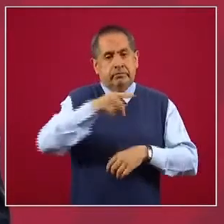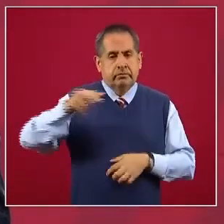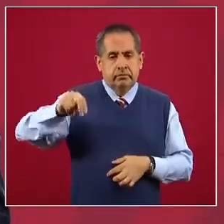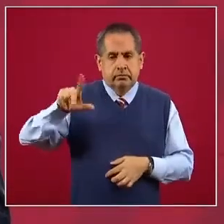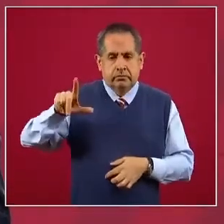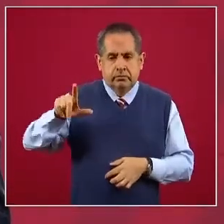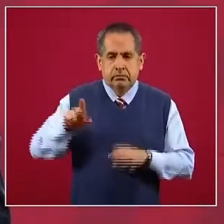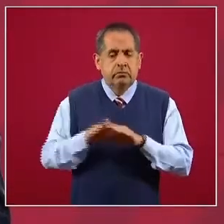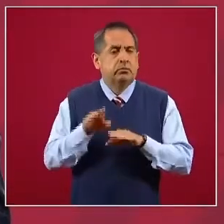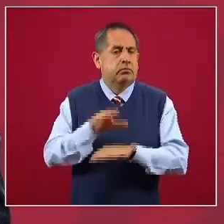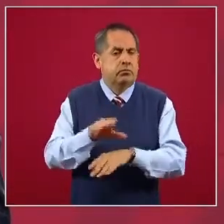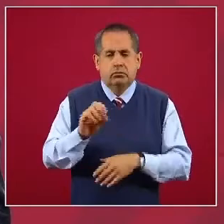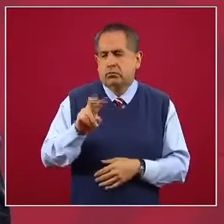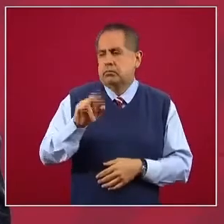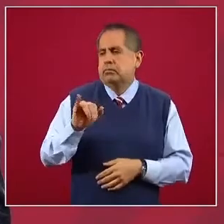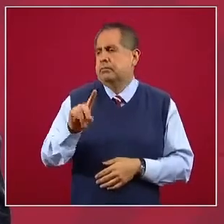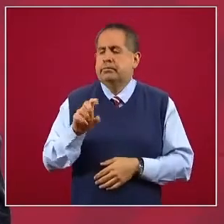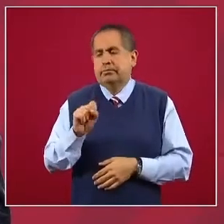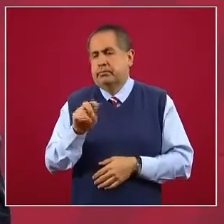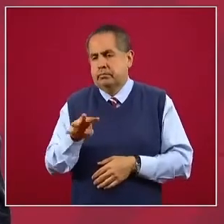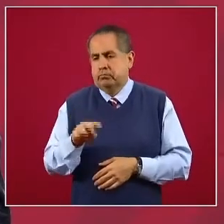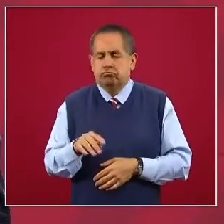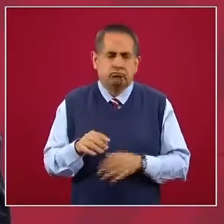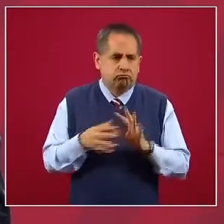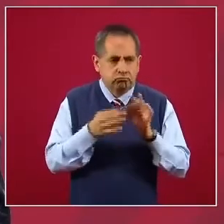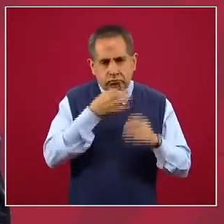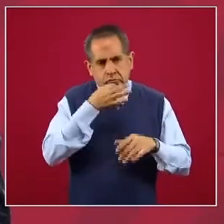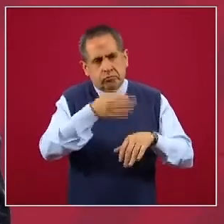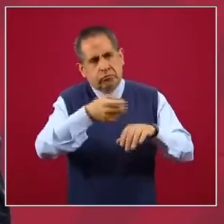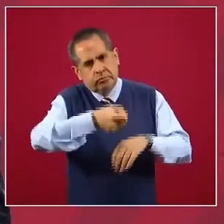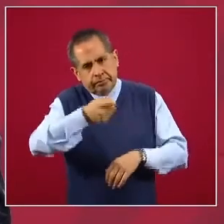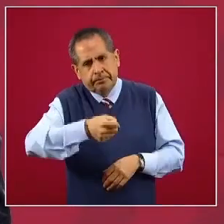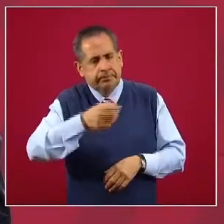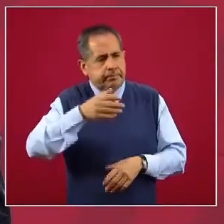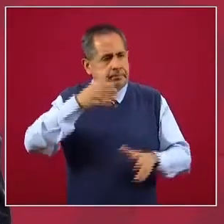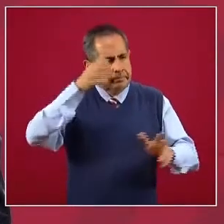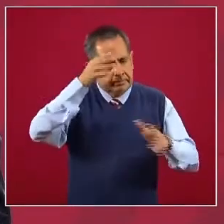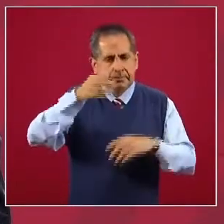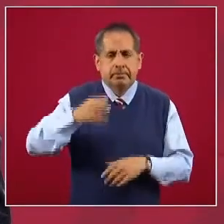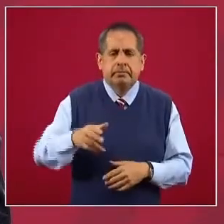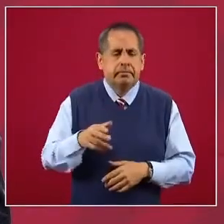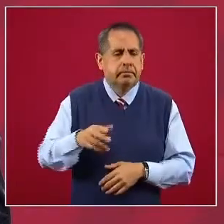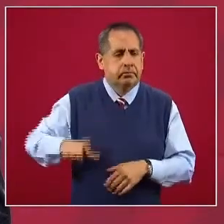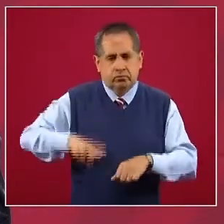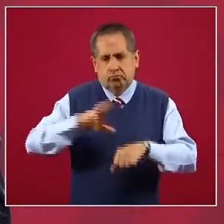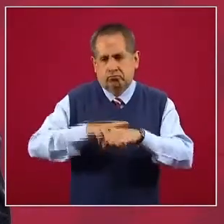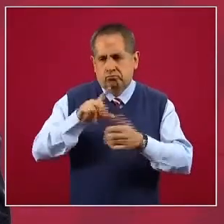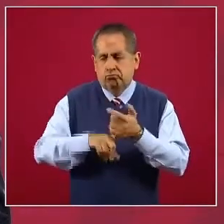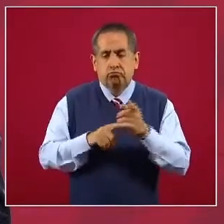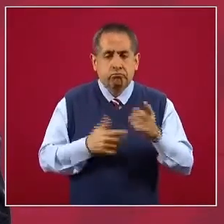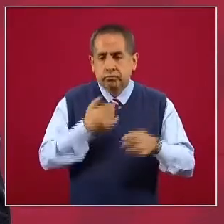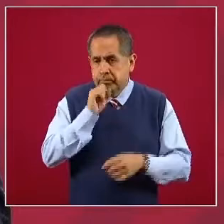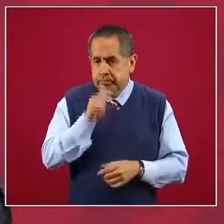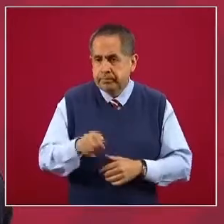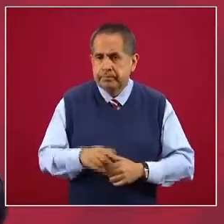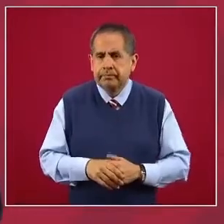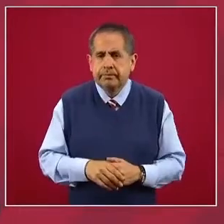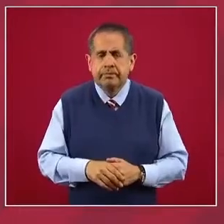León respecto a COVID-19. Le mandé, por supuesto, saludos al señor gobernador